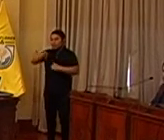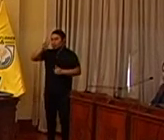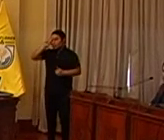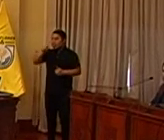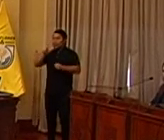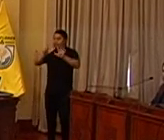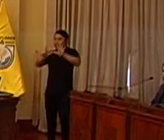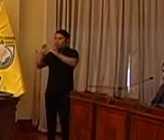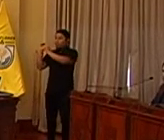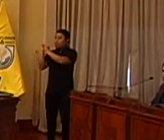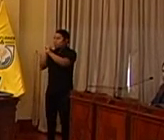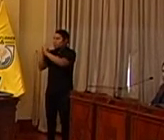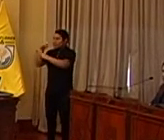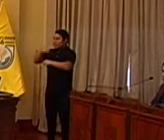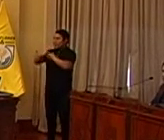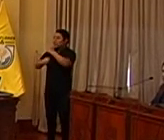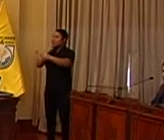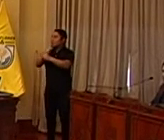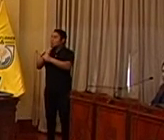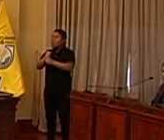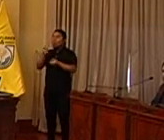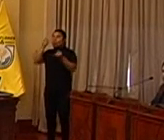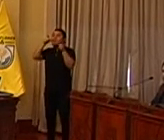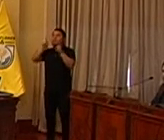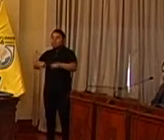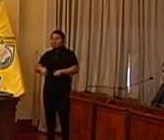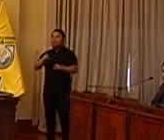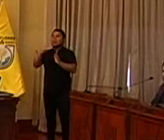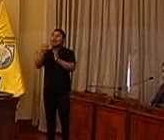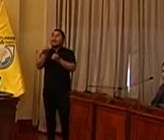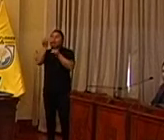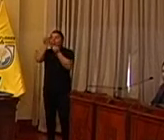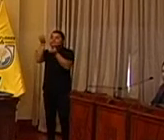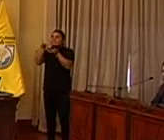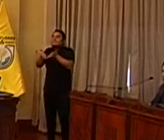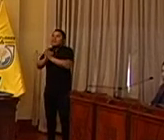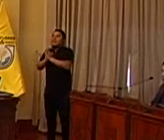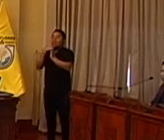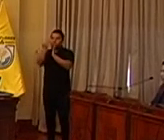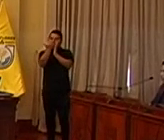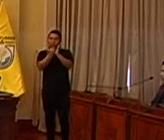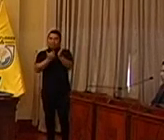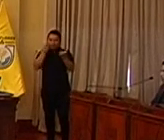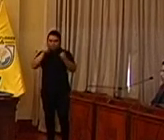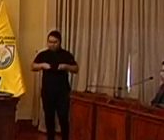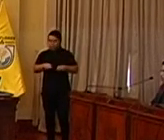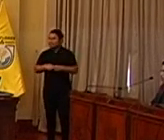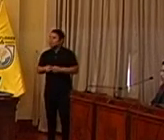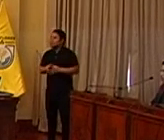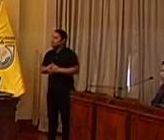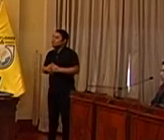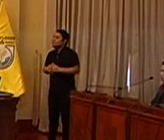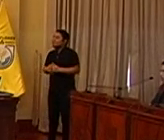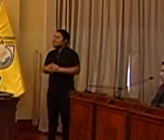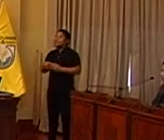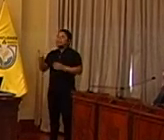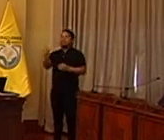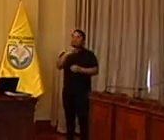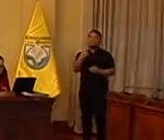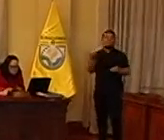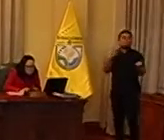el 7 de octubre del presente año, de conformidad con las consideraciones expuestas en el presente acuerdo. Al